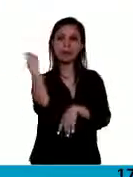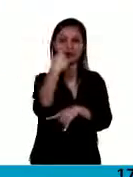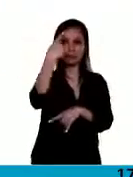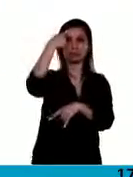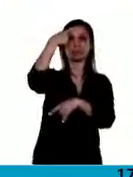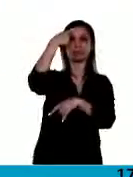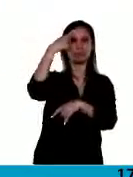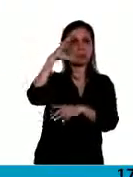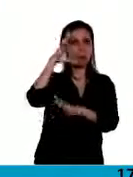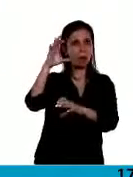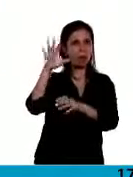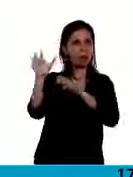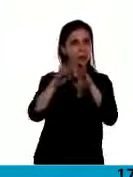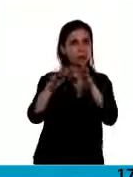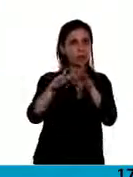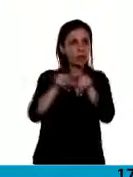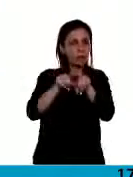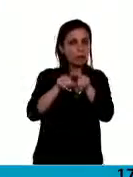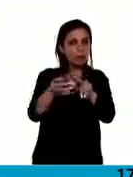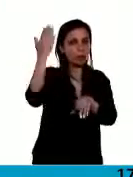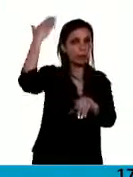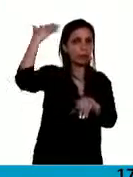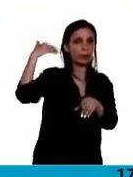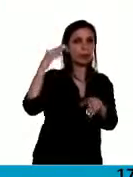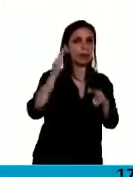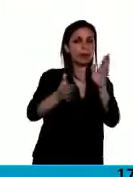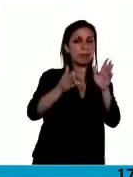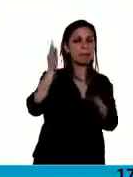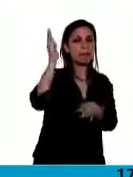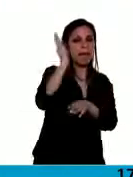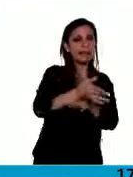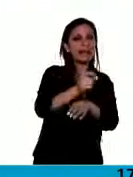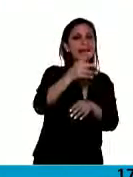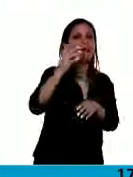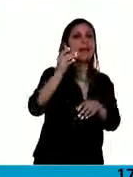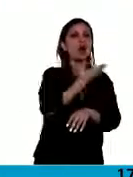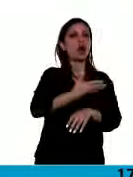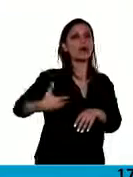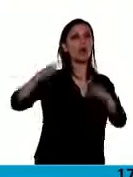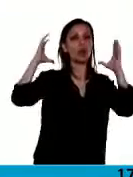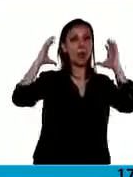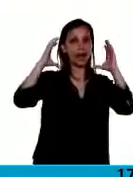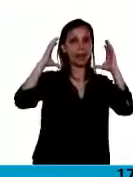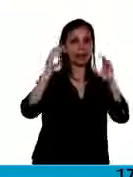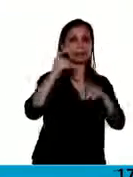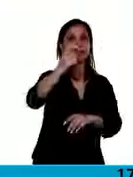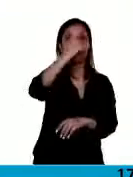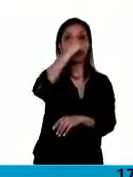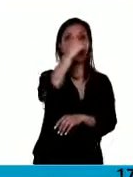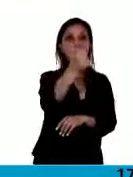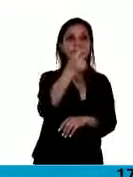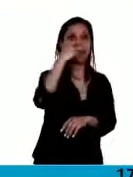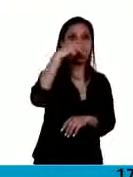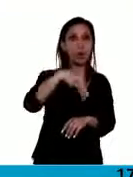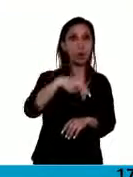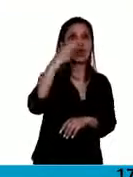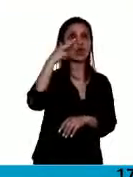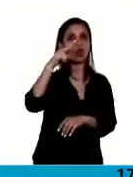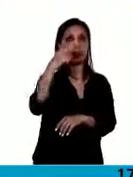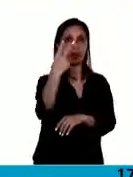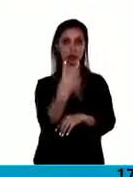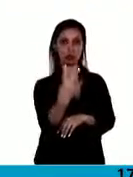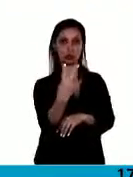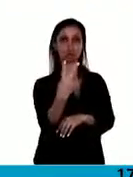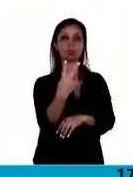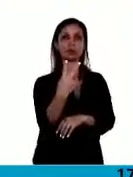días previos a la masacre perpetrada por el gobierno de Duhalde, el 26 de junio del 2002.